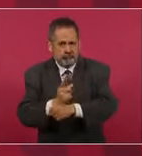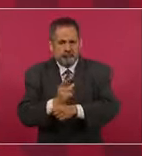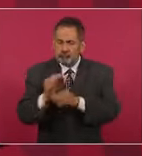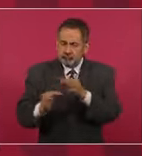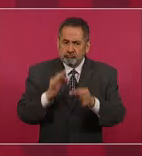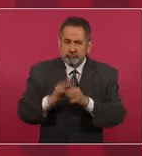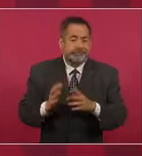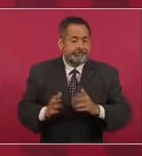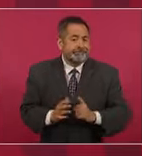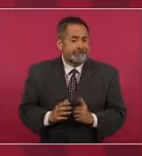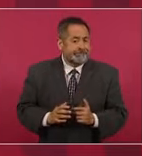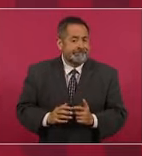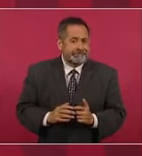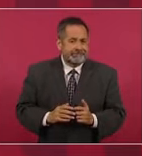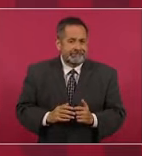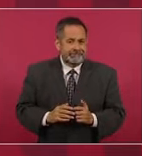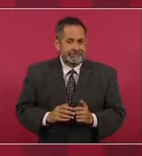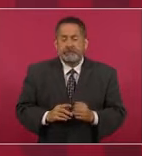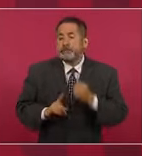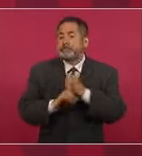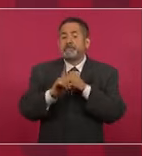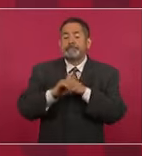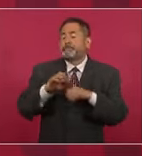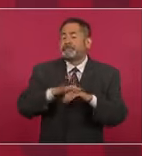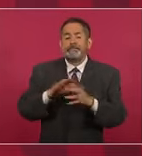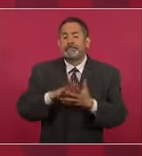porque el problema que hemos padecido